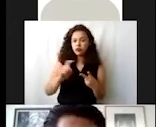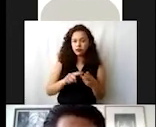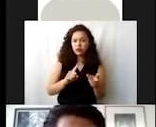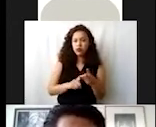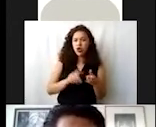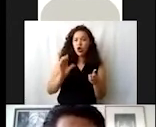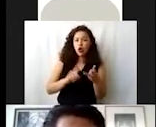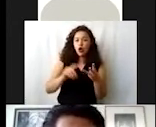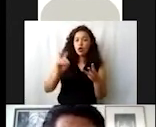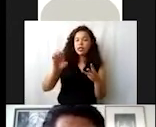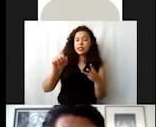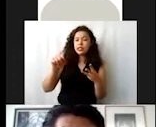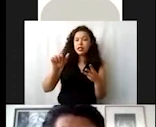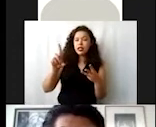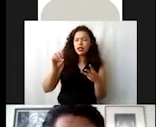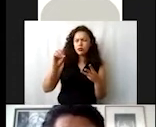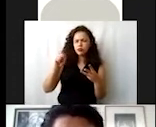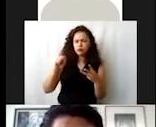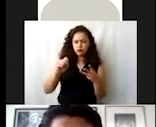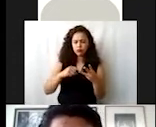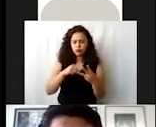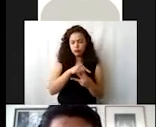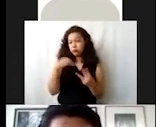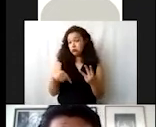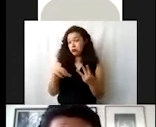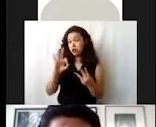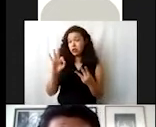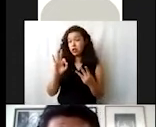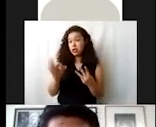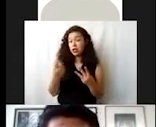estrados. Y fíjense, por estrados,